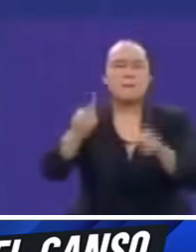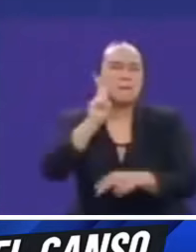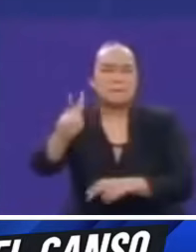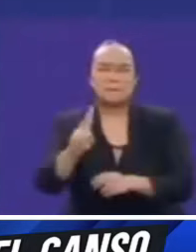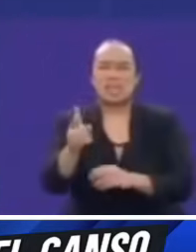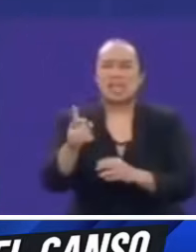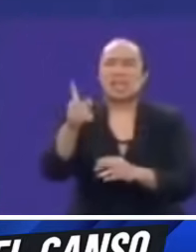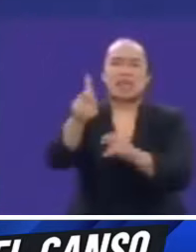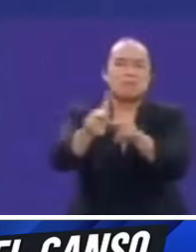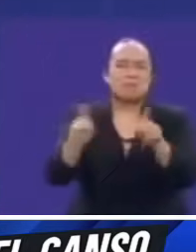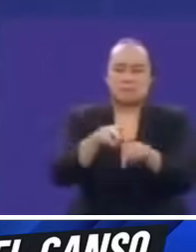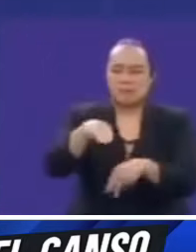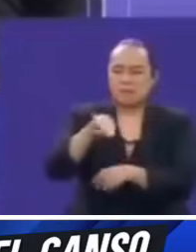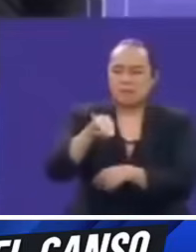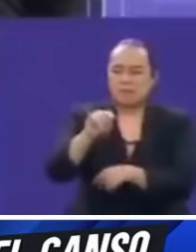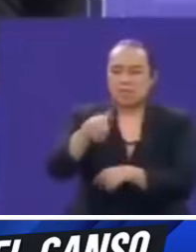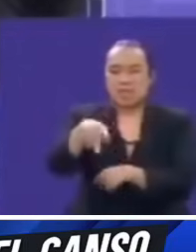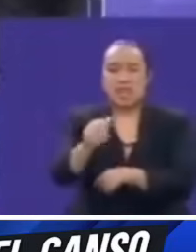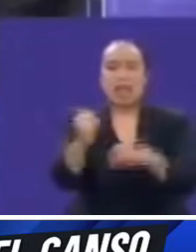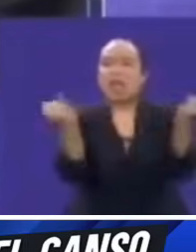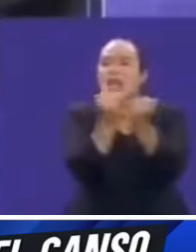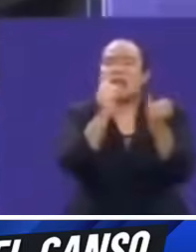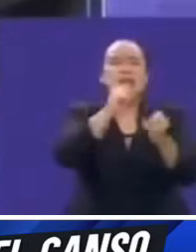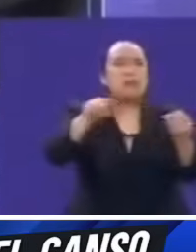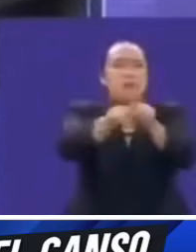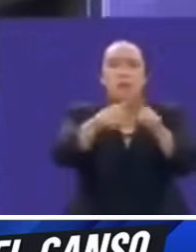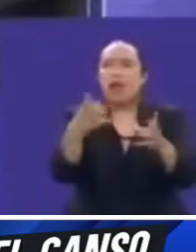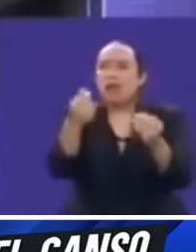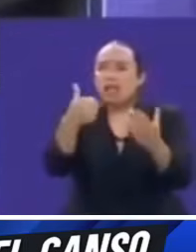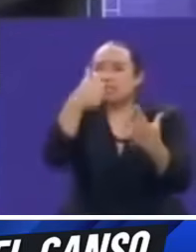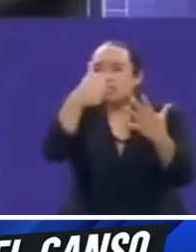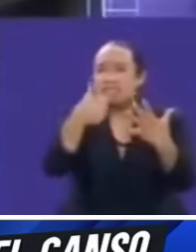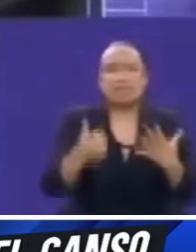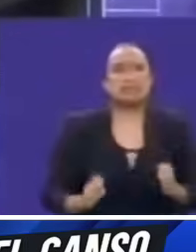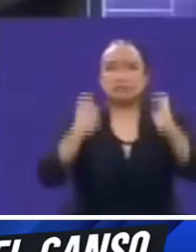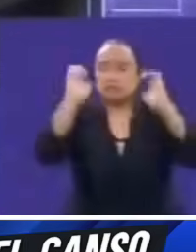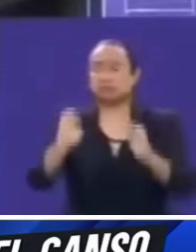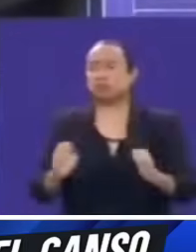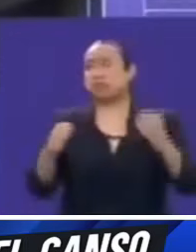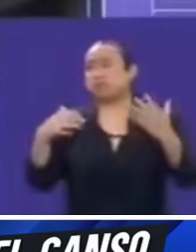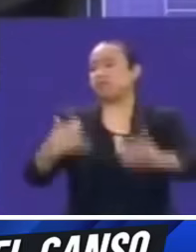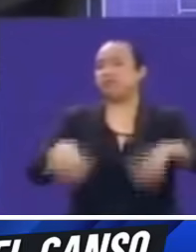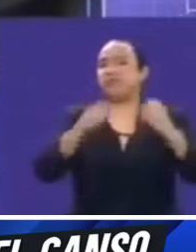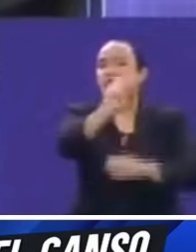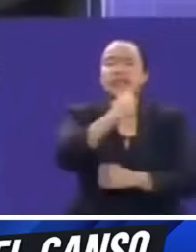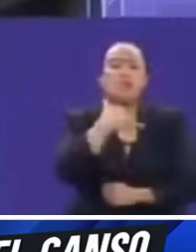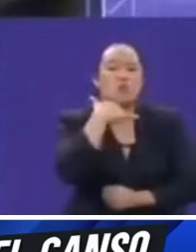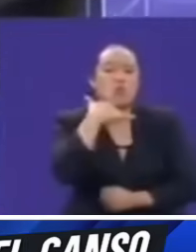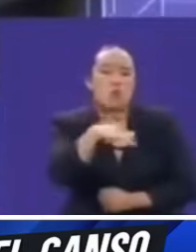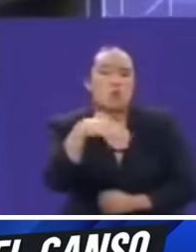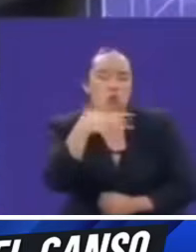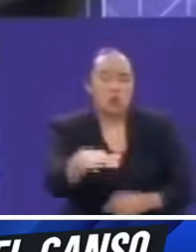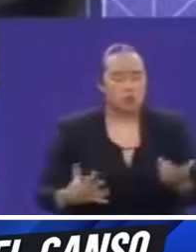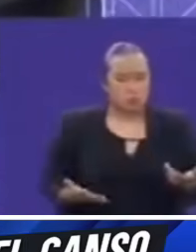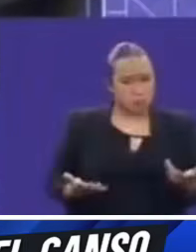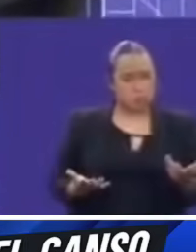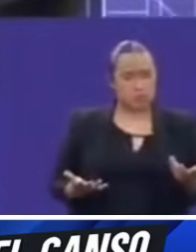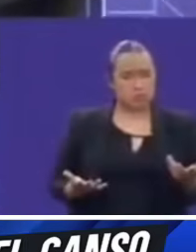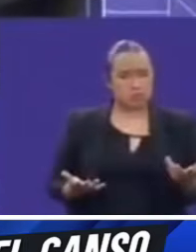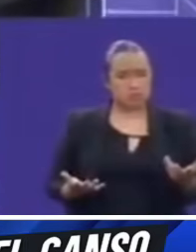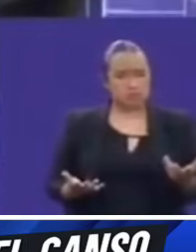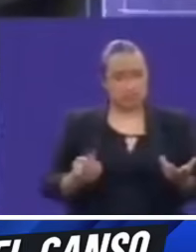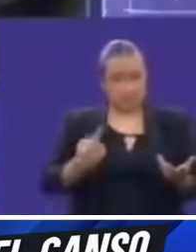de corrupción Así que también cada vez salen más pisos de corrupción fíjense ustedes